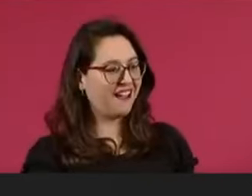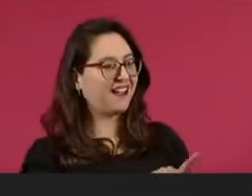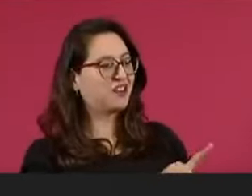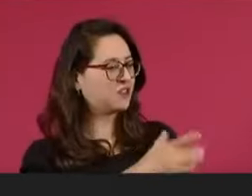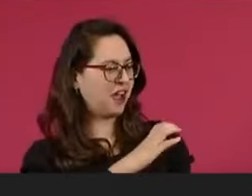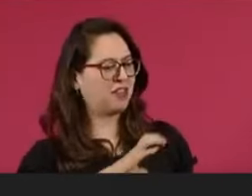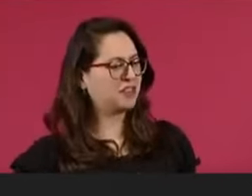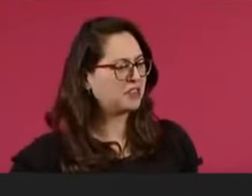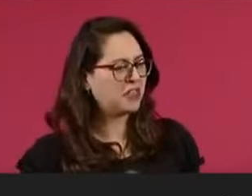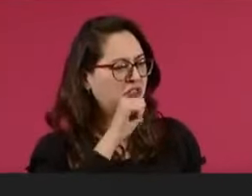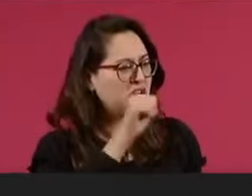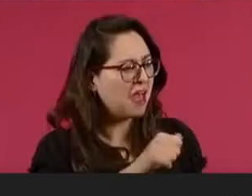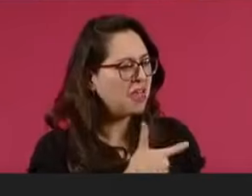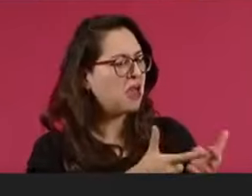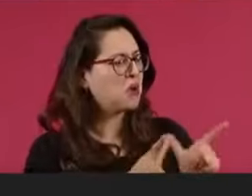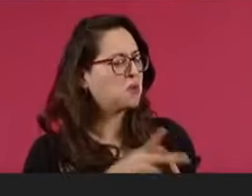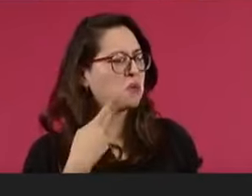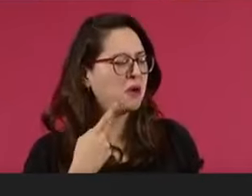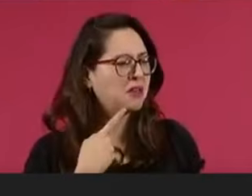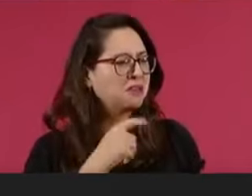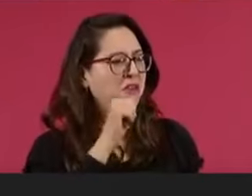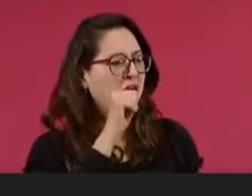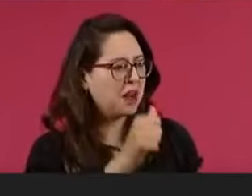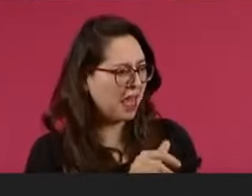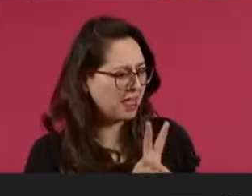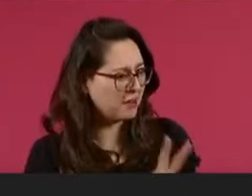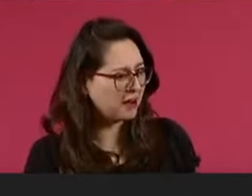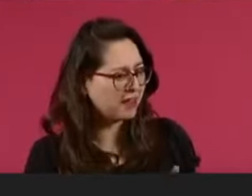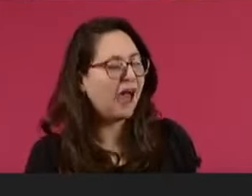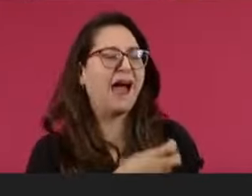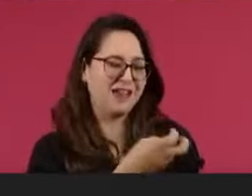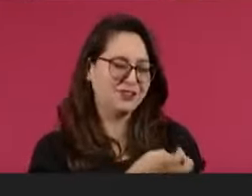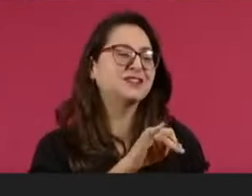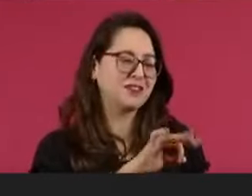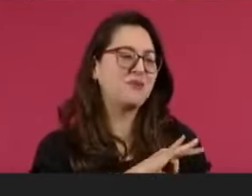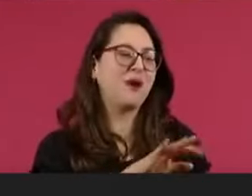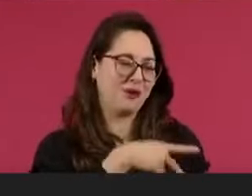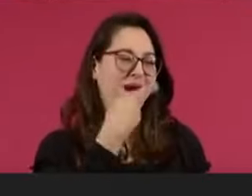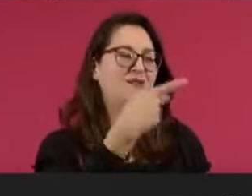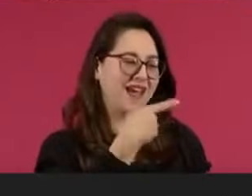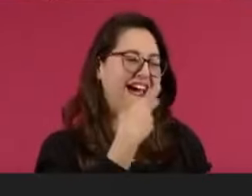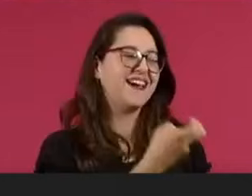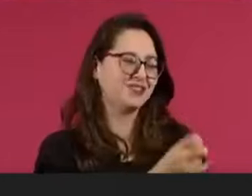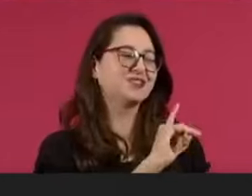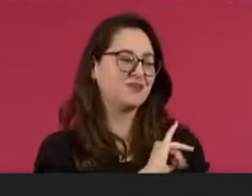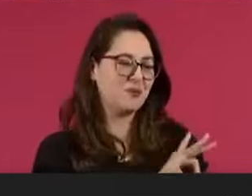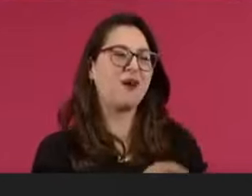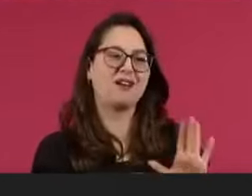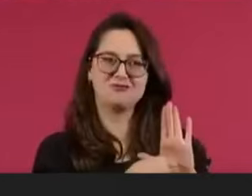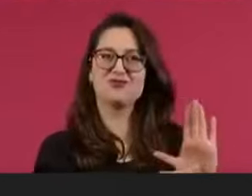no son candidatos, pero no son de partido, son de la sociedad civil. Entonces sí podemos, ¿no?